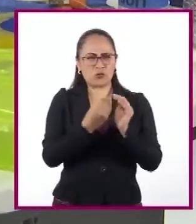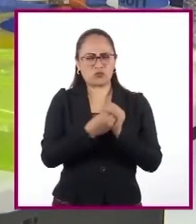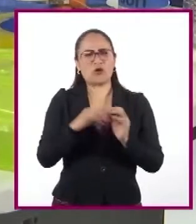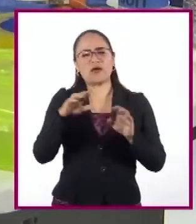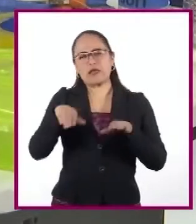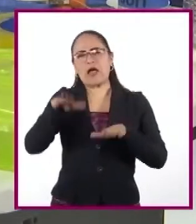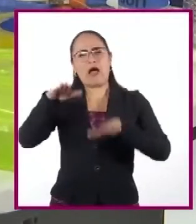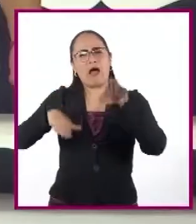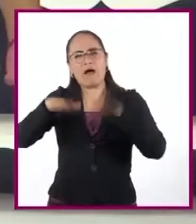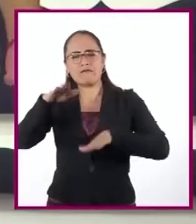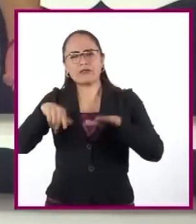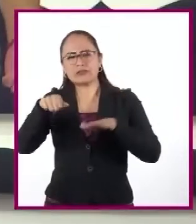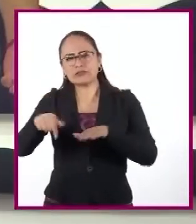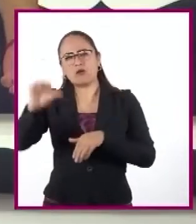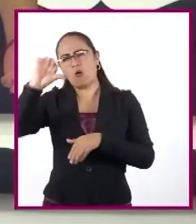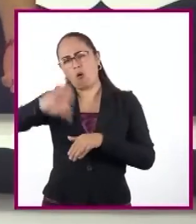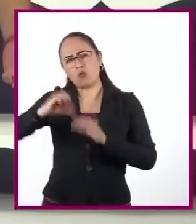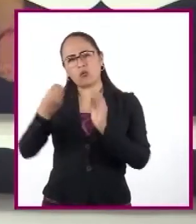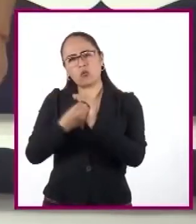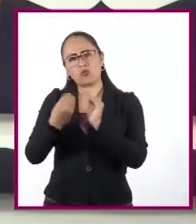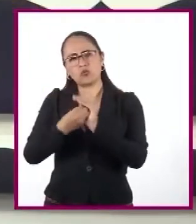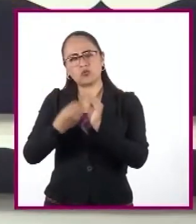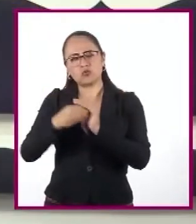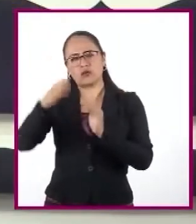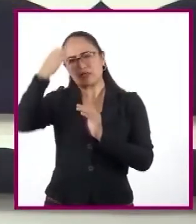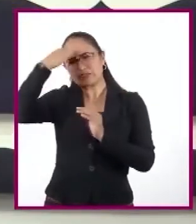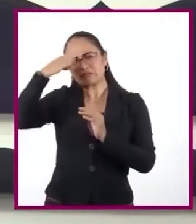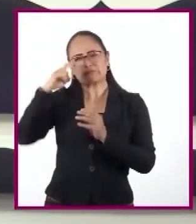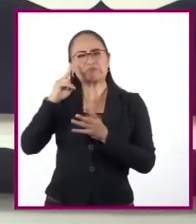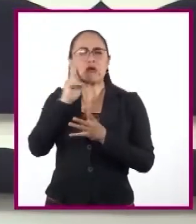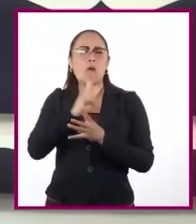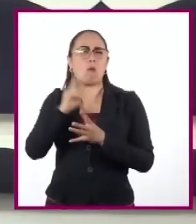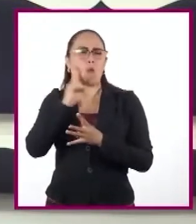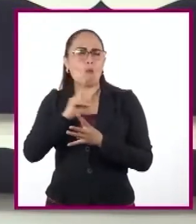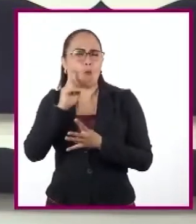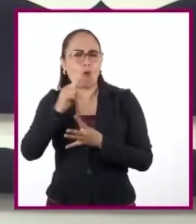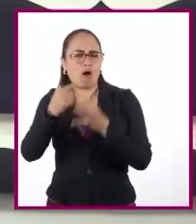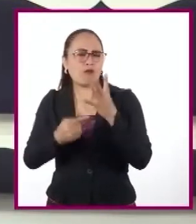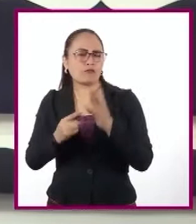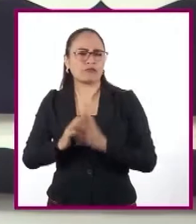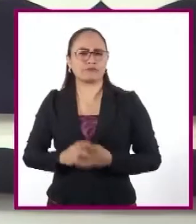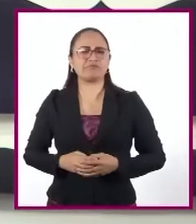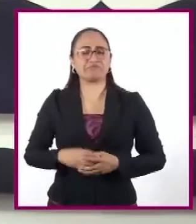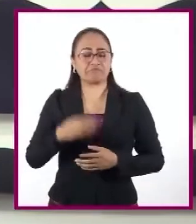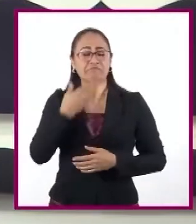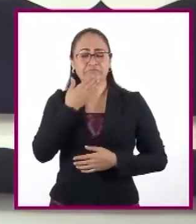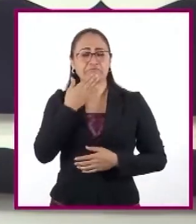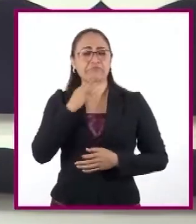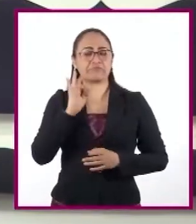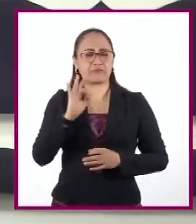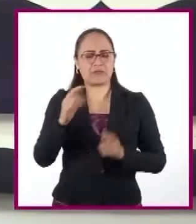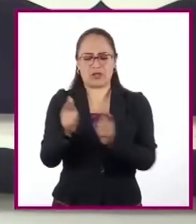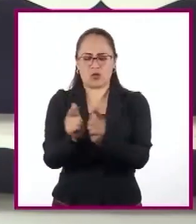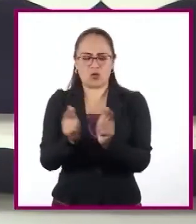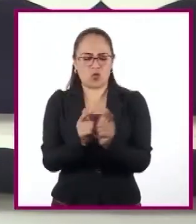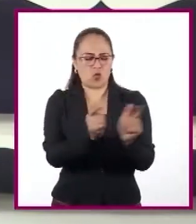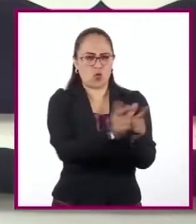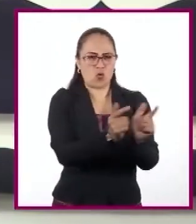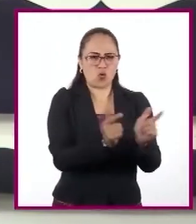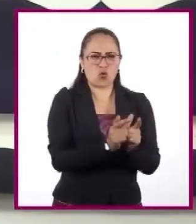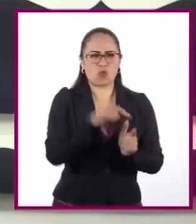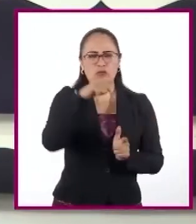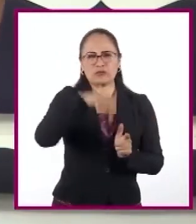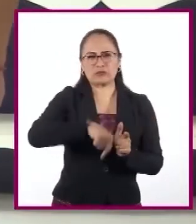ocupar para esta sesión de experimento. Excelente, maestro Marco. El mejor criterio de clasificación, en este